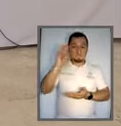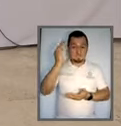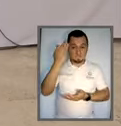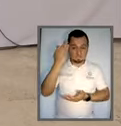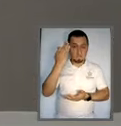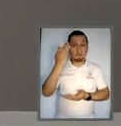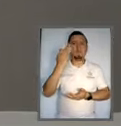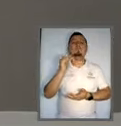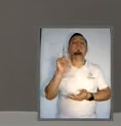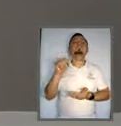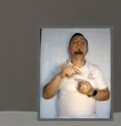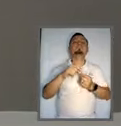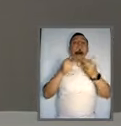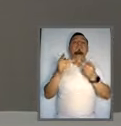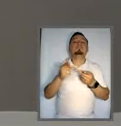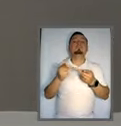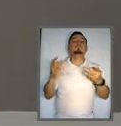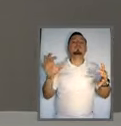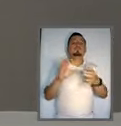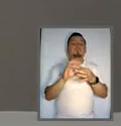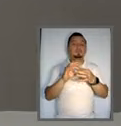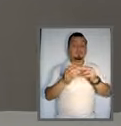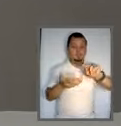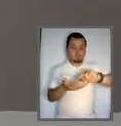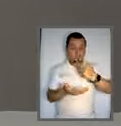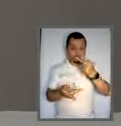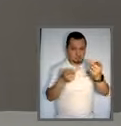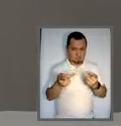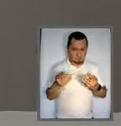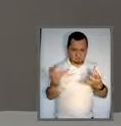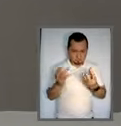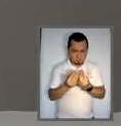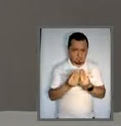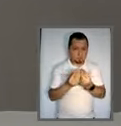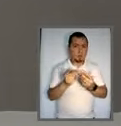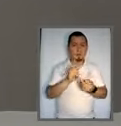a ser federalizados. Y en ellos, a partir del convenio que se suscribió para tal efecto,